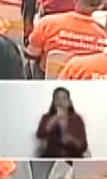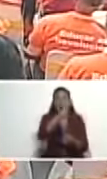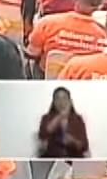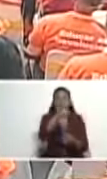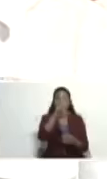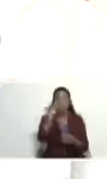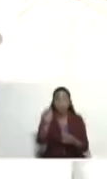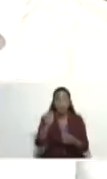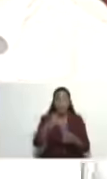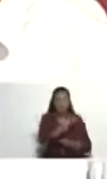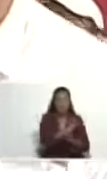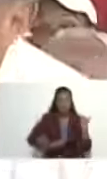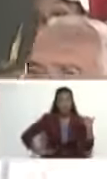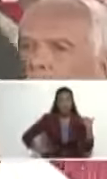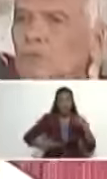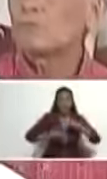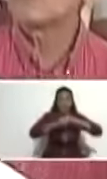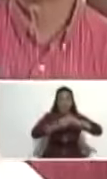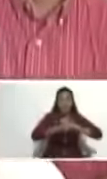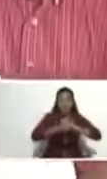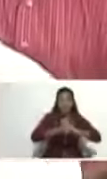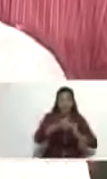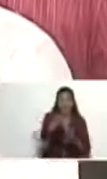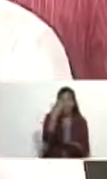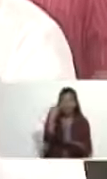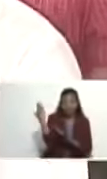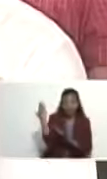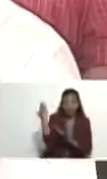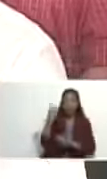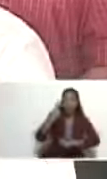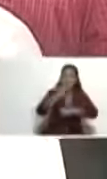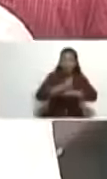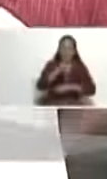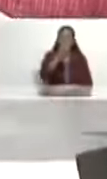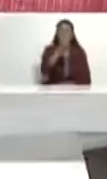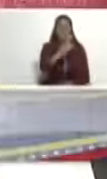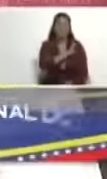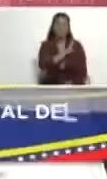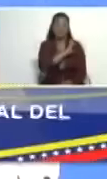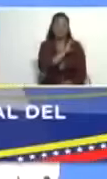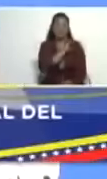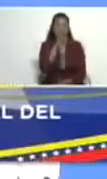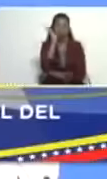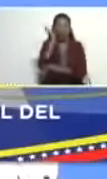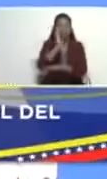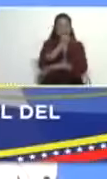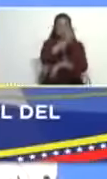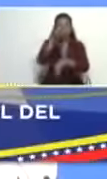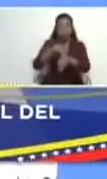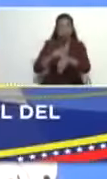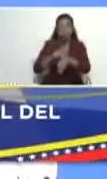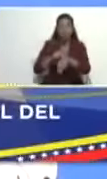presidente del CENIAT. Yo le di la orden el 10 de enero, el día que fui a la Asamblea Nacional,